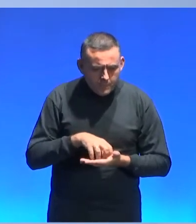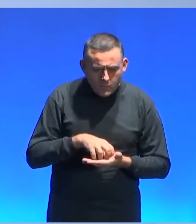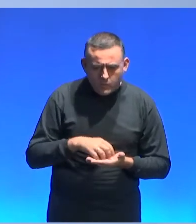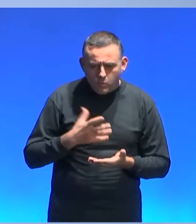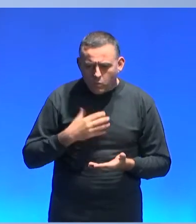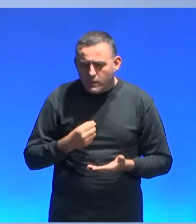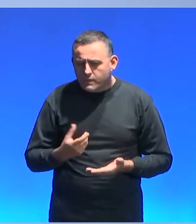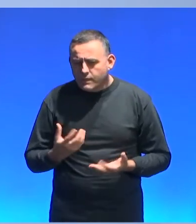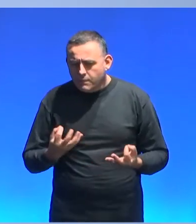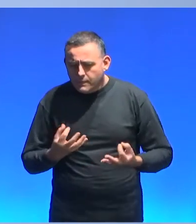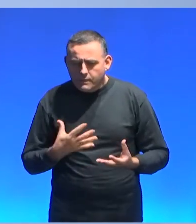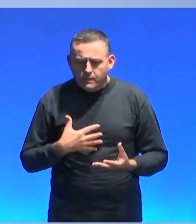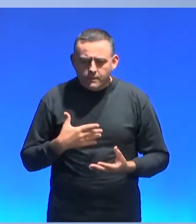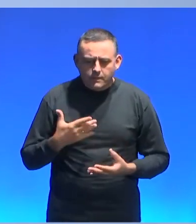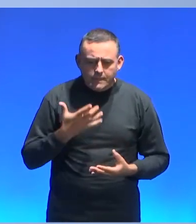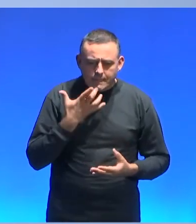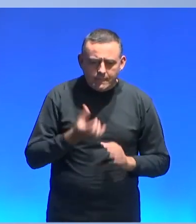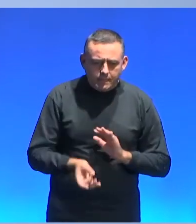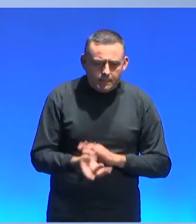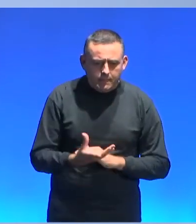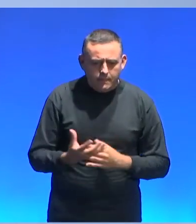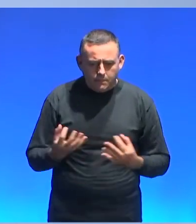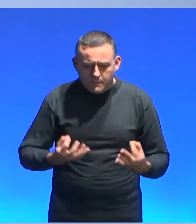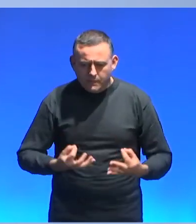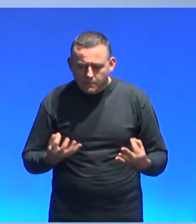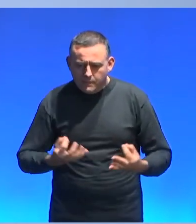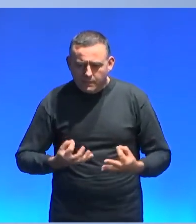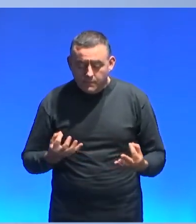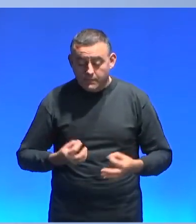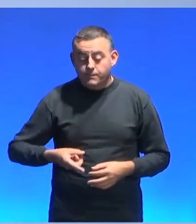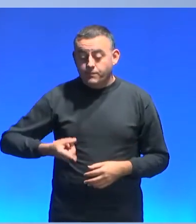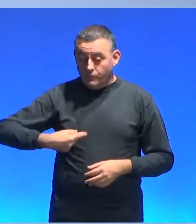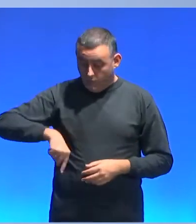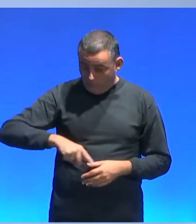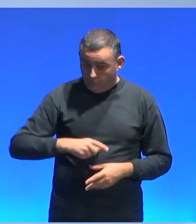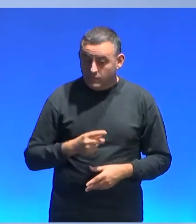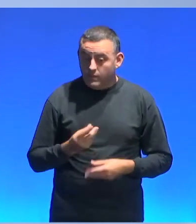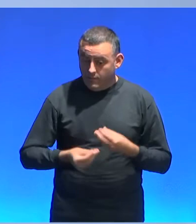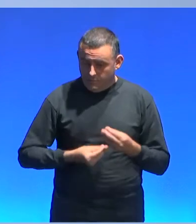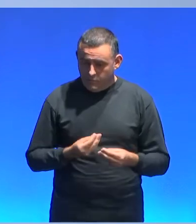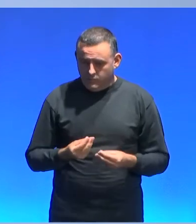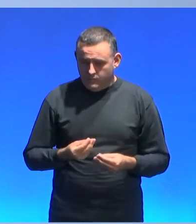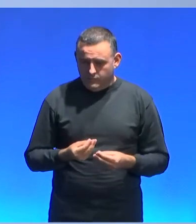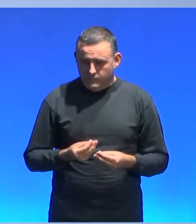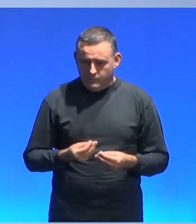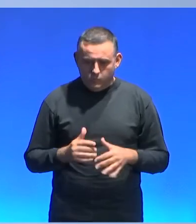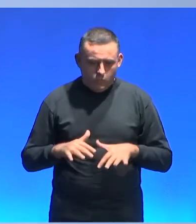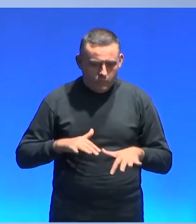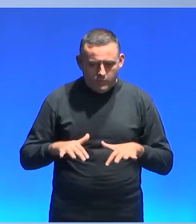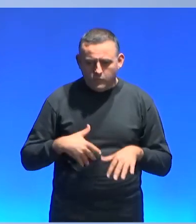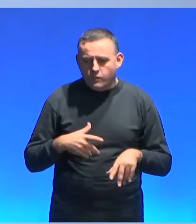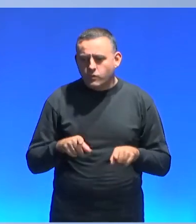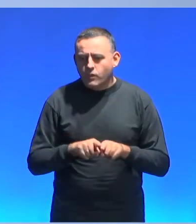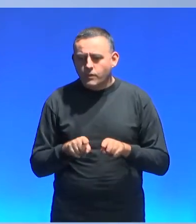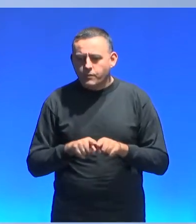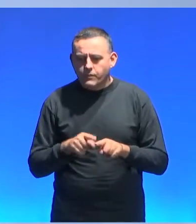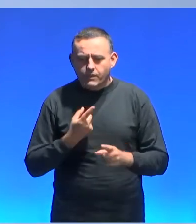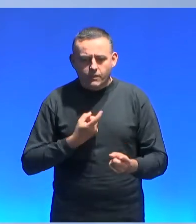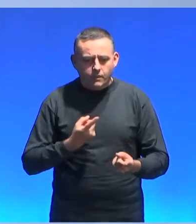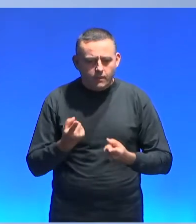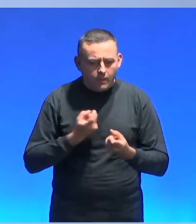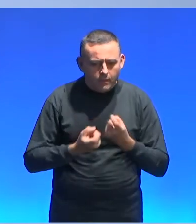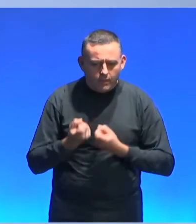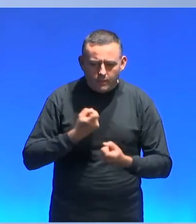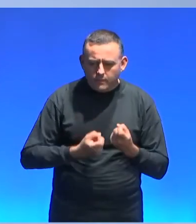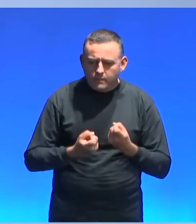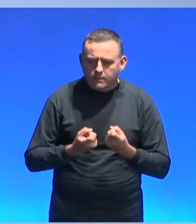para los niños, nosotros creamos todo este movimiento, decimos, de tiendas amigas, de comercio amigo,